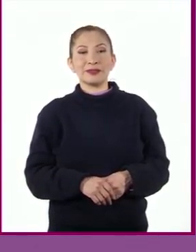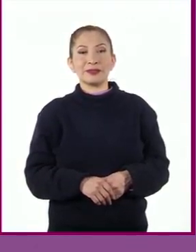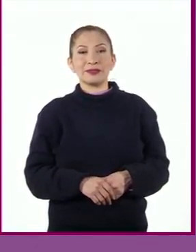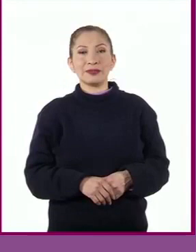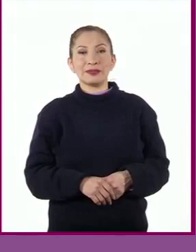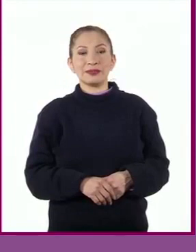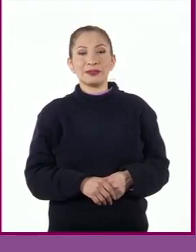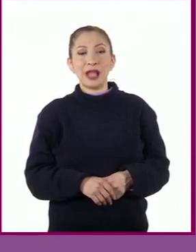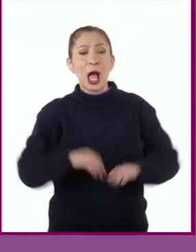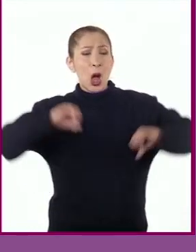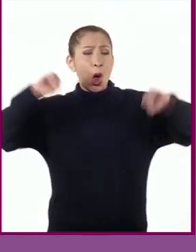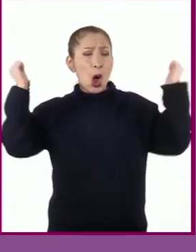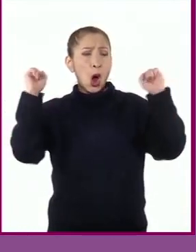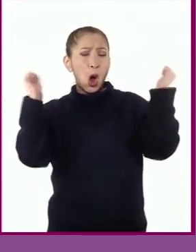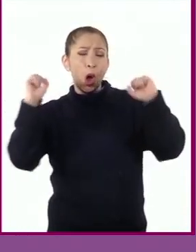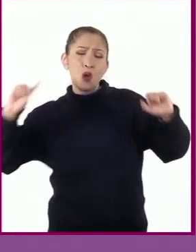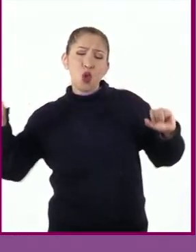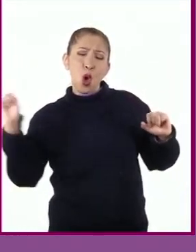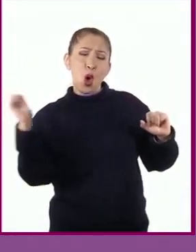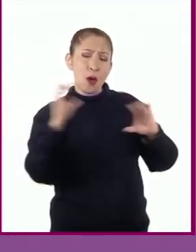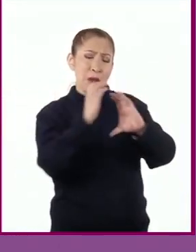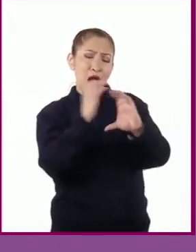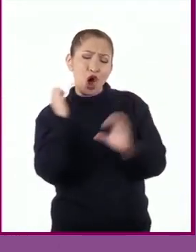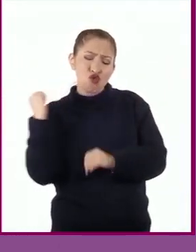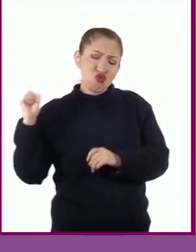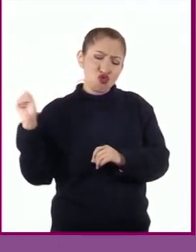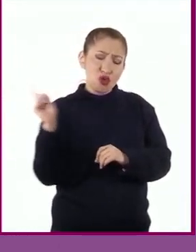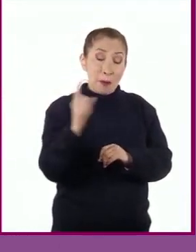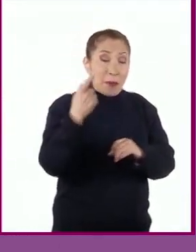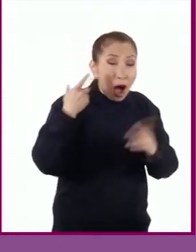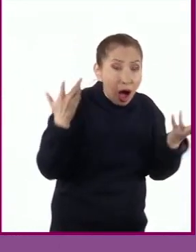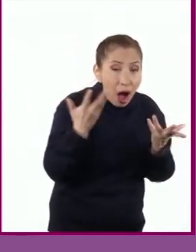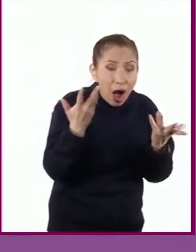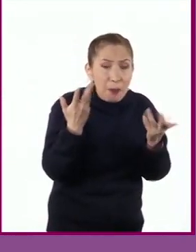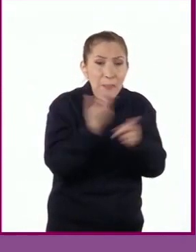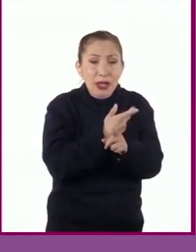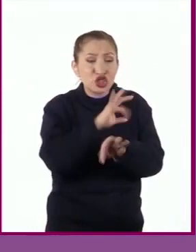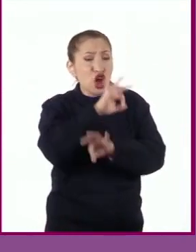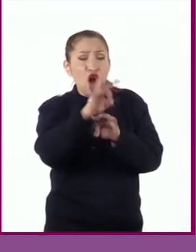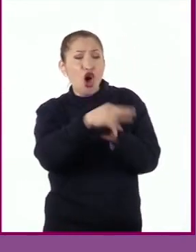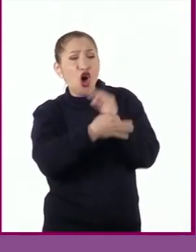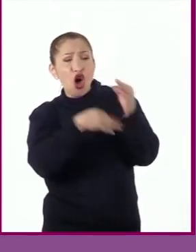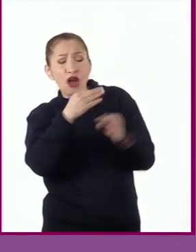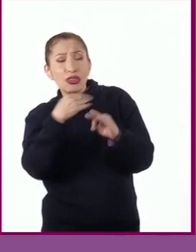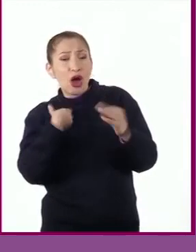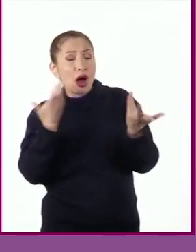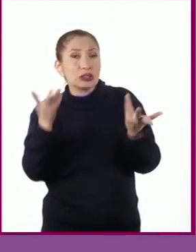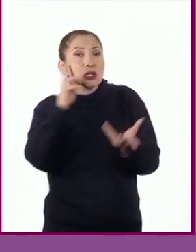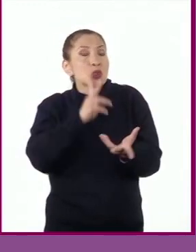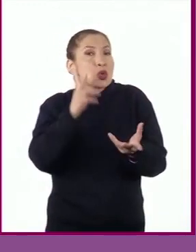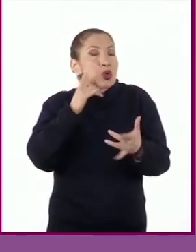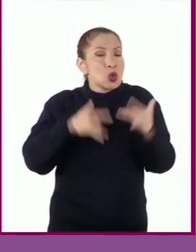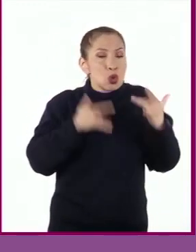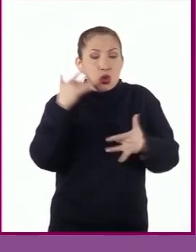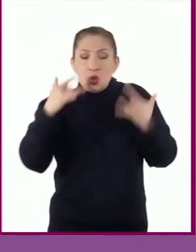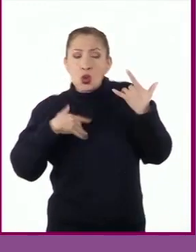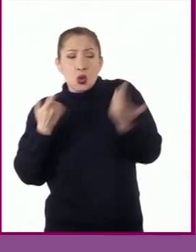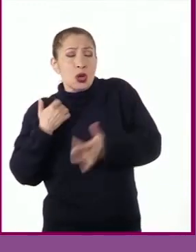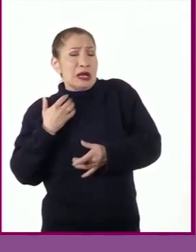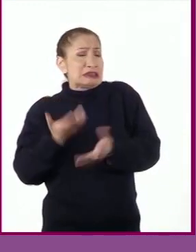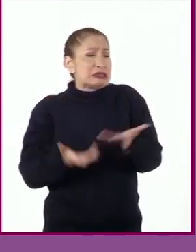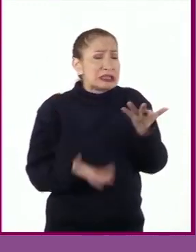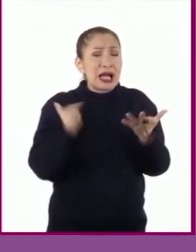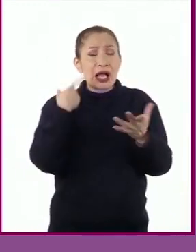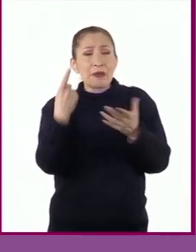El corredor de los guerreros ha tomado el balón, pero un momento. Todos están experimentando en carne